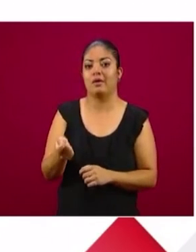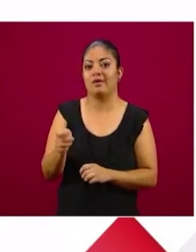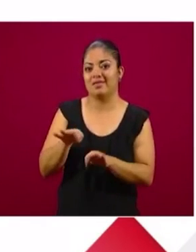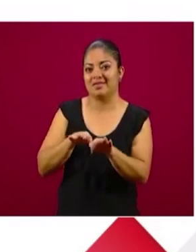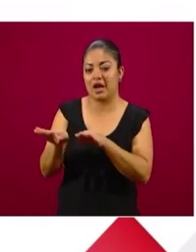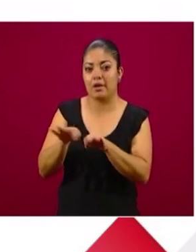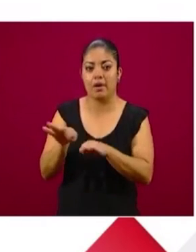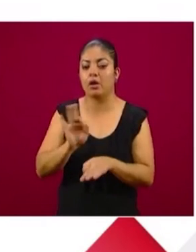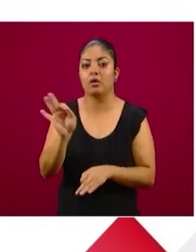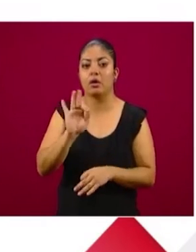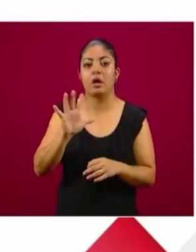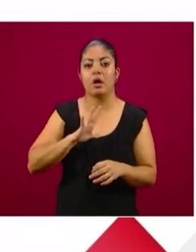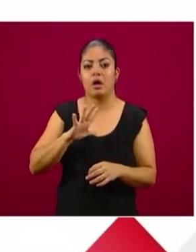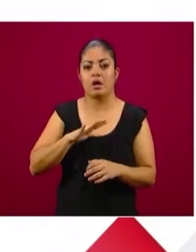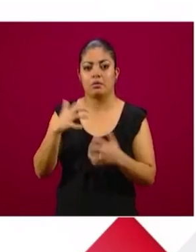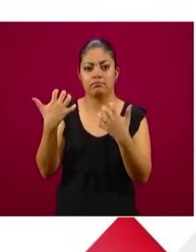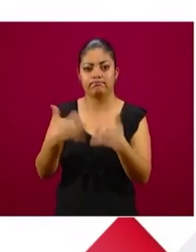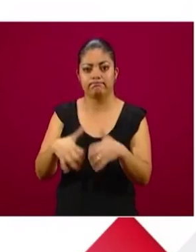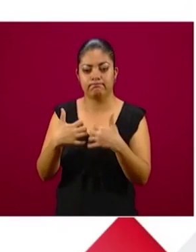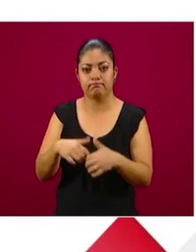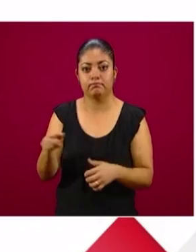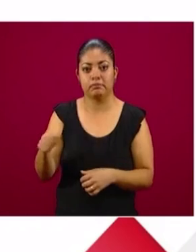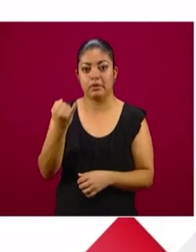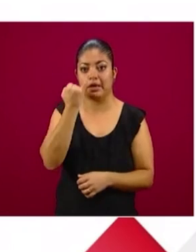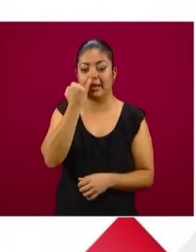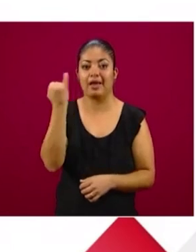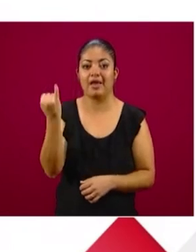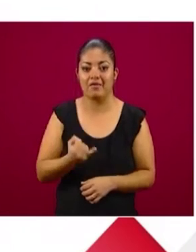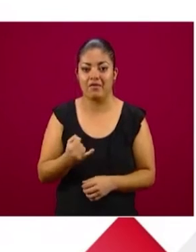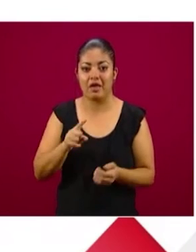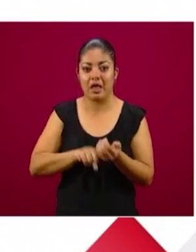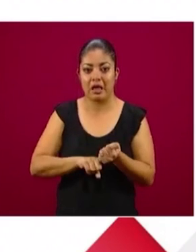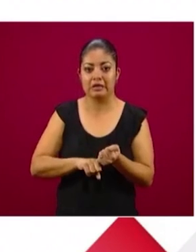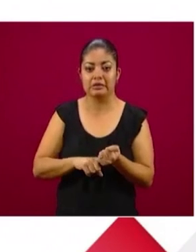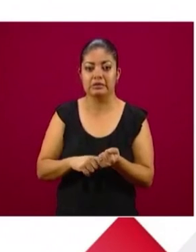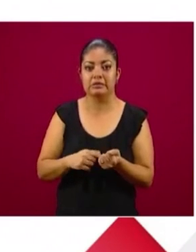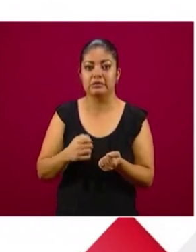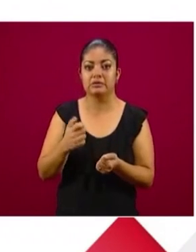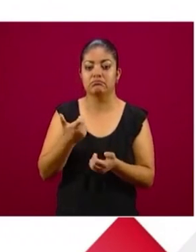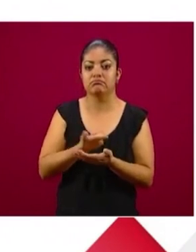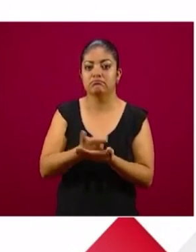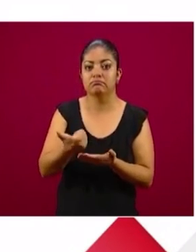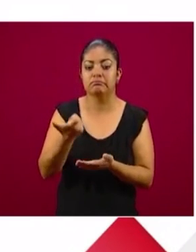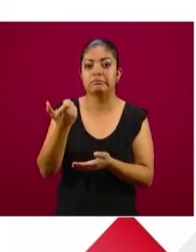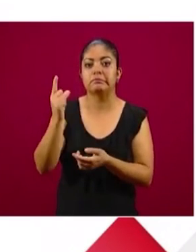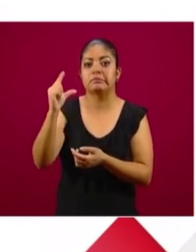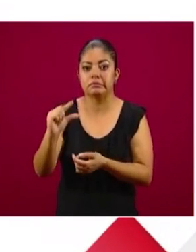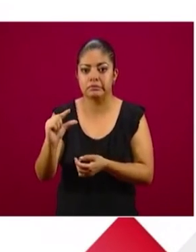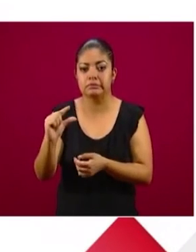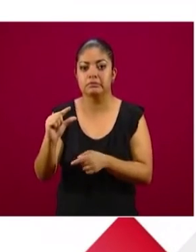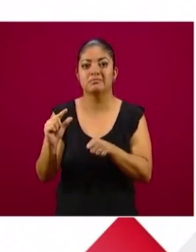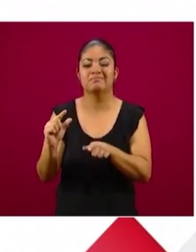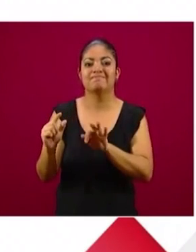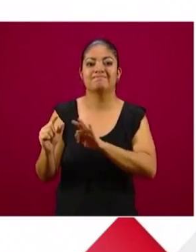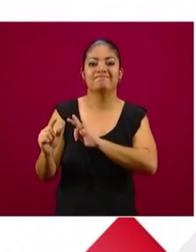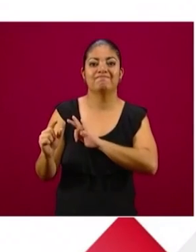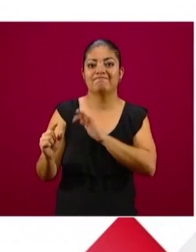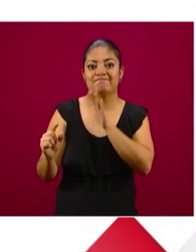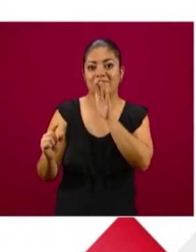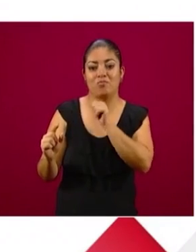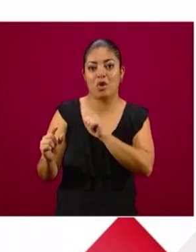incluyendo aquellas empresas donde el patrón está pagando menos de salario y por lo tanto el trabajador